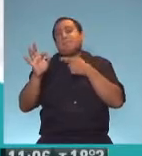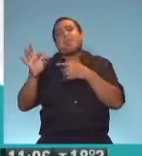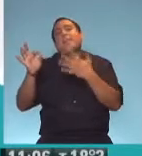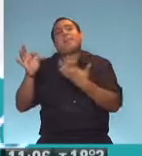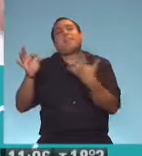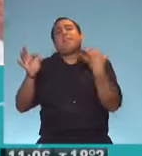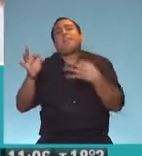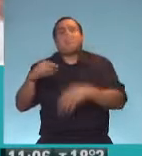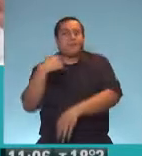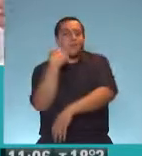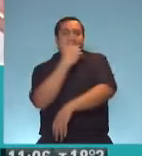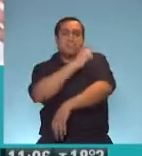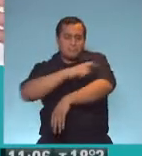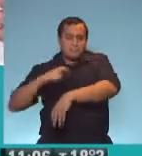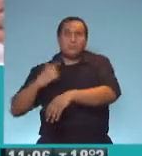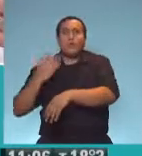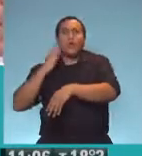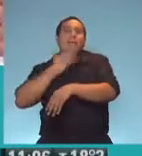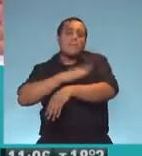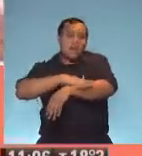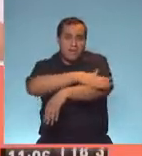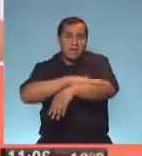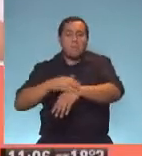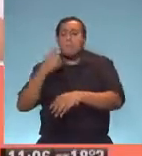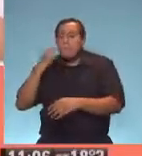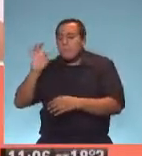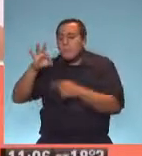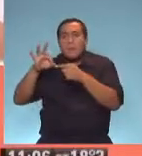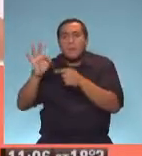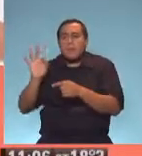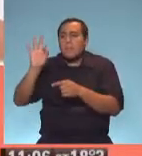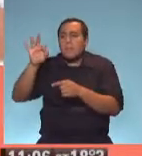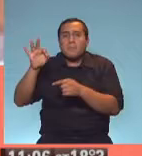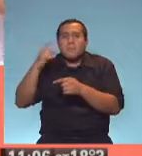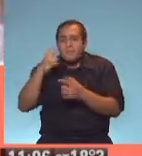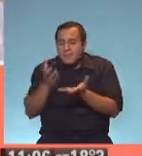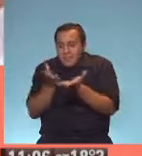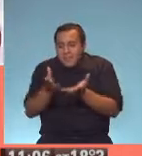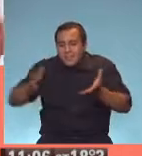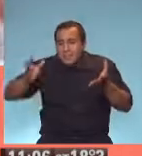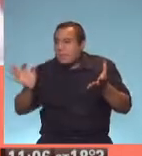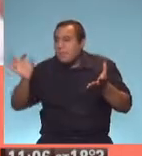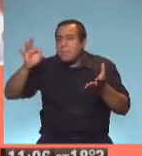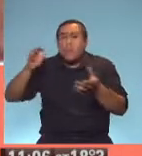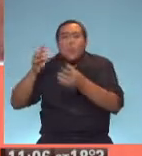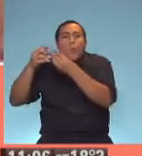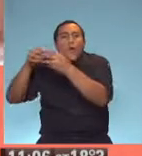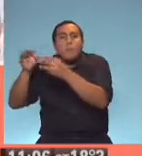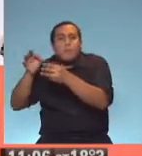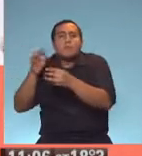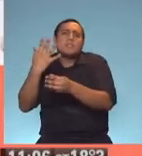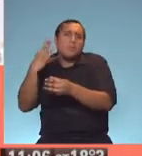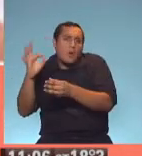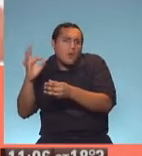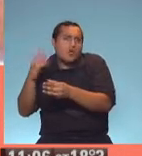repelente. Pero hay que tener en cuenta que el mosquito tiene un ciclo que empieza con un huevo que se deposita en las paredes de los recipientes. Se depositan entre 50 y 100 huevos